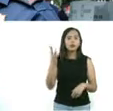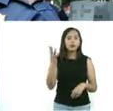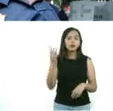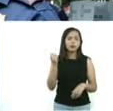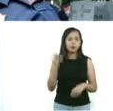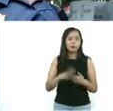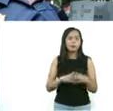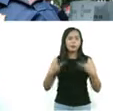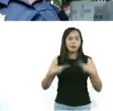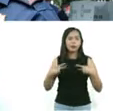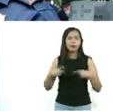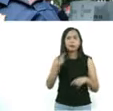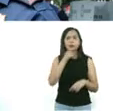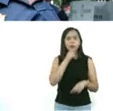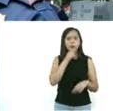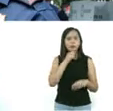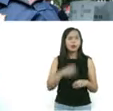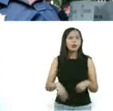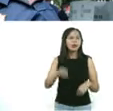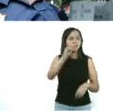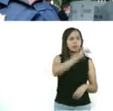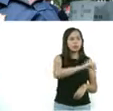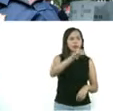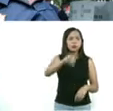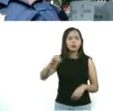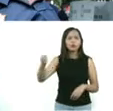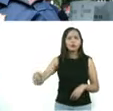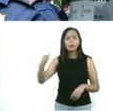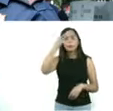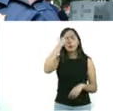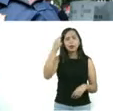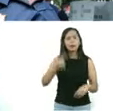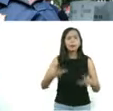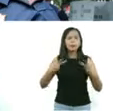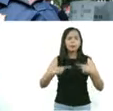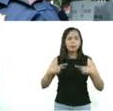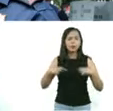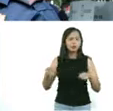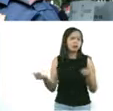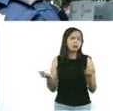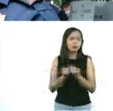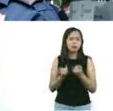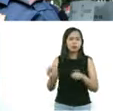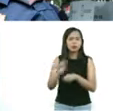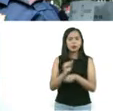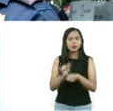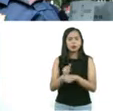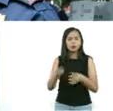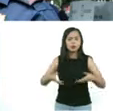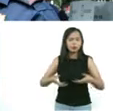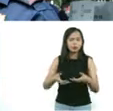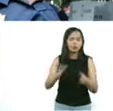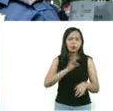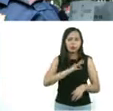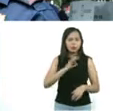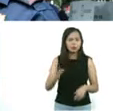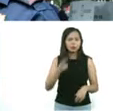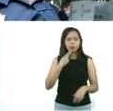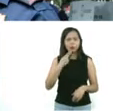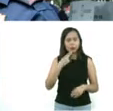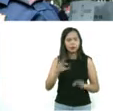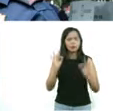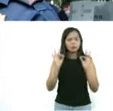de Tránsito en las diferentes zonas viales para garantizar la movilidad peatonal y vehicular. En colaboración con los Centros de Control y Comando,